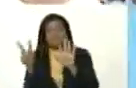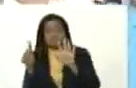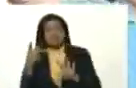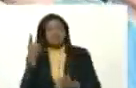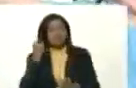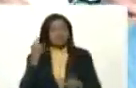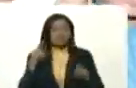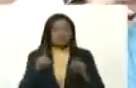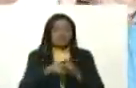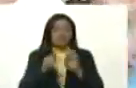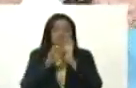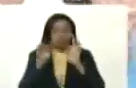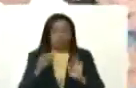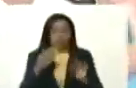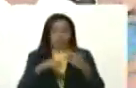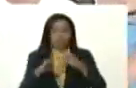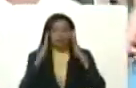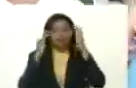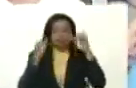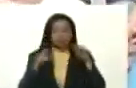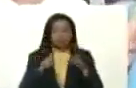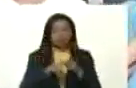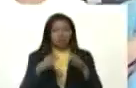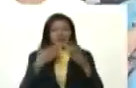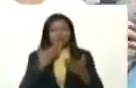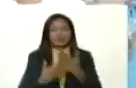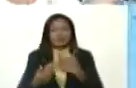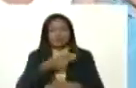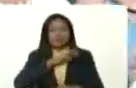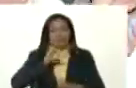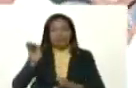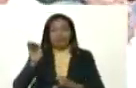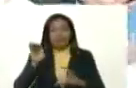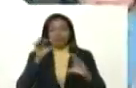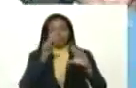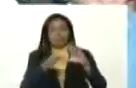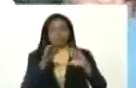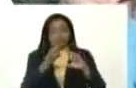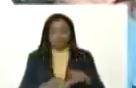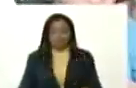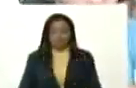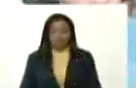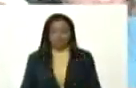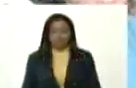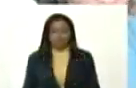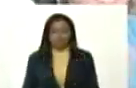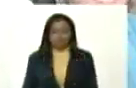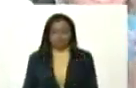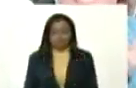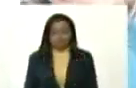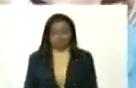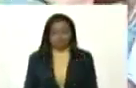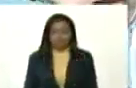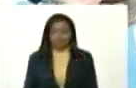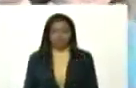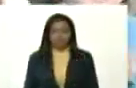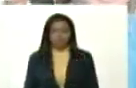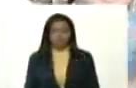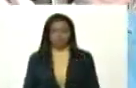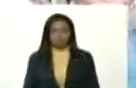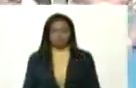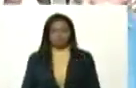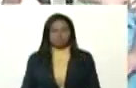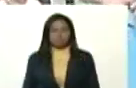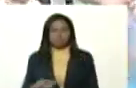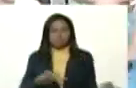mujeres que están siendo atendidas gracias al carnet de la patria. Están beneficiadas, no solamente estas que vienen aquí